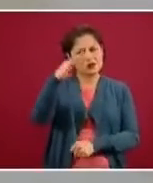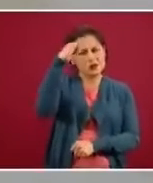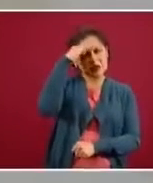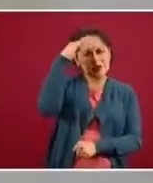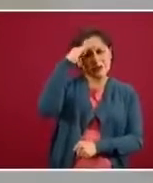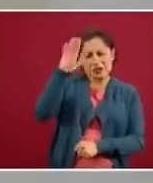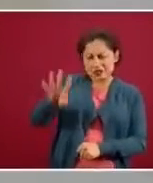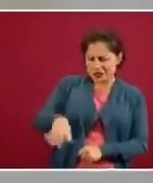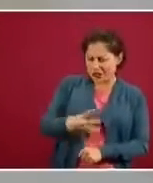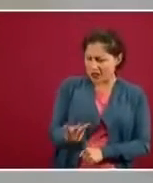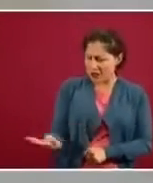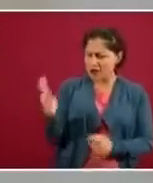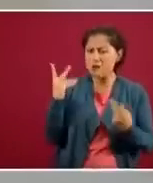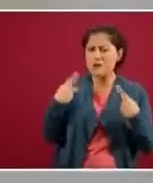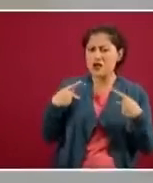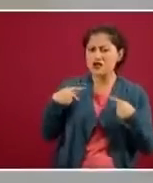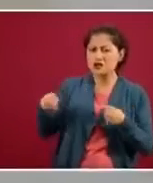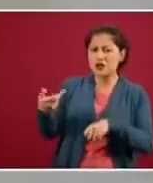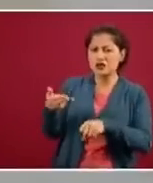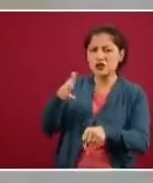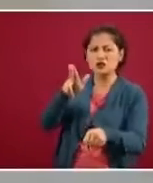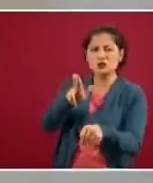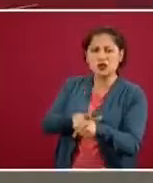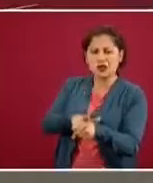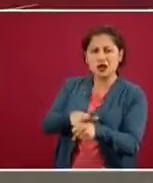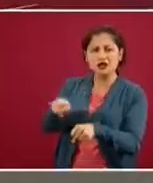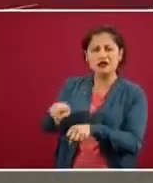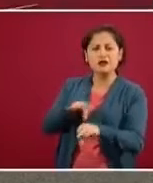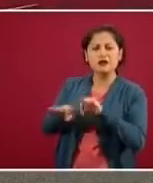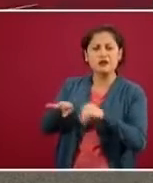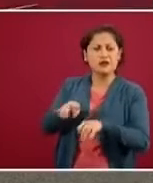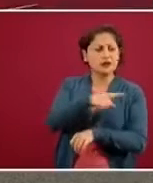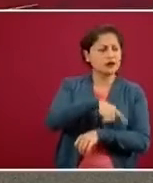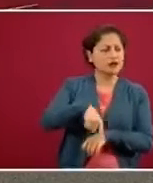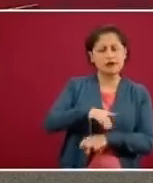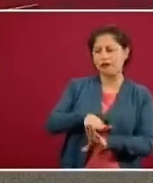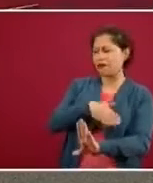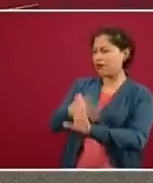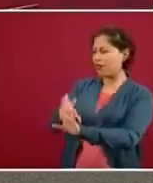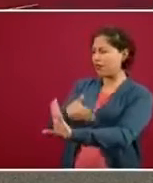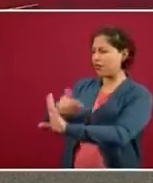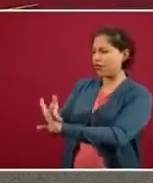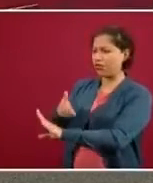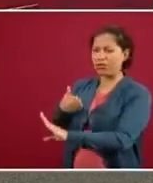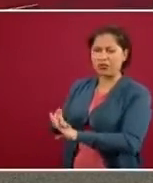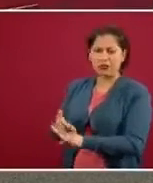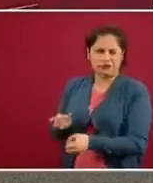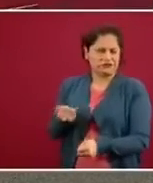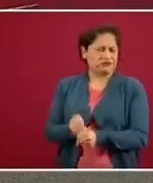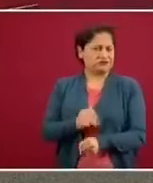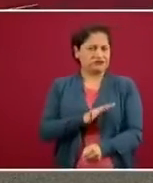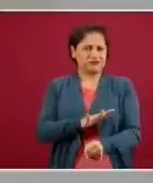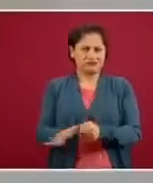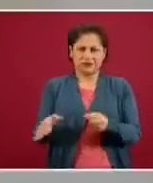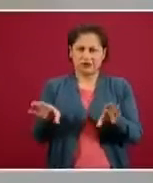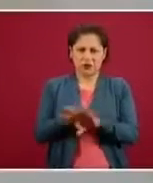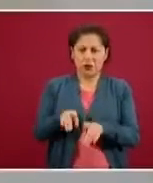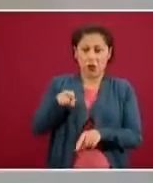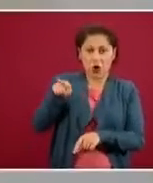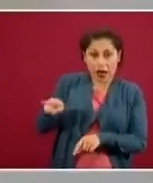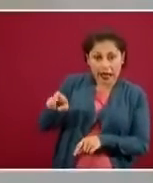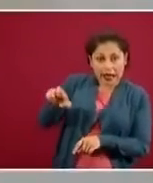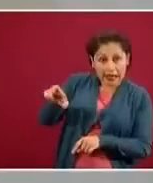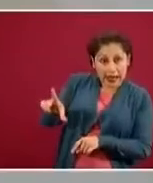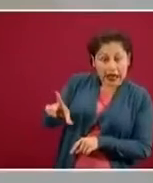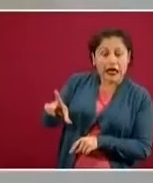de salud que está precisamente para protegerle a esa persona y a cualquier otra persona en este país. Nuestro